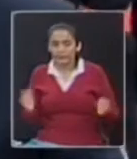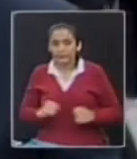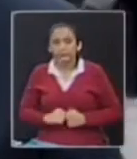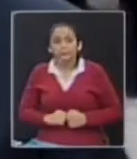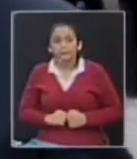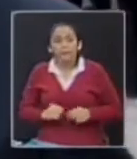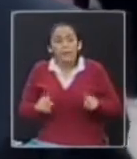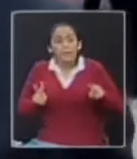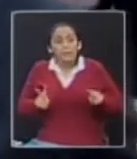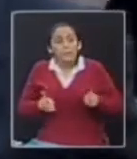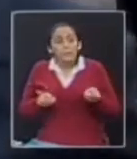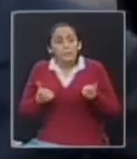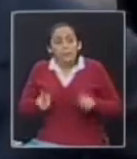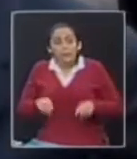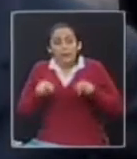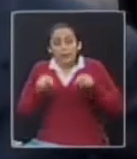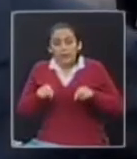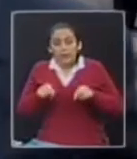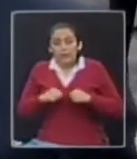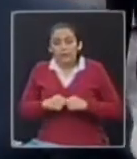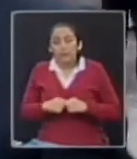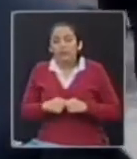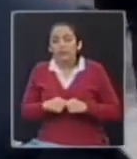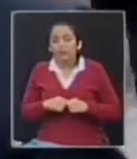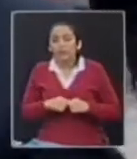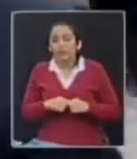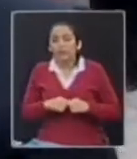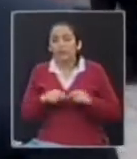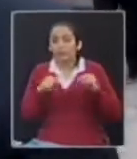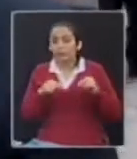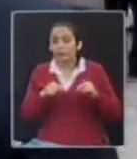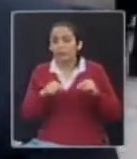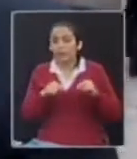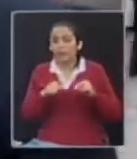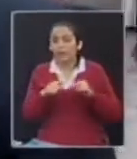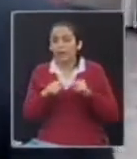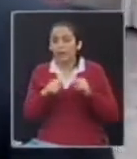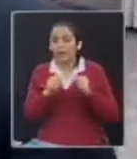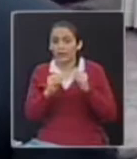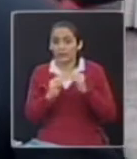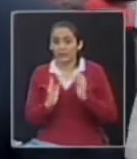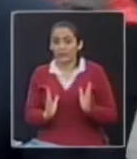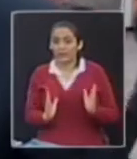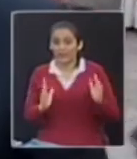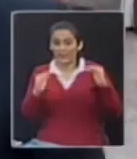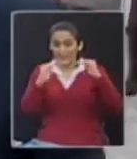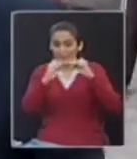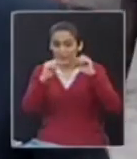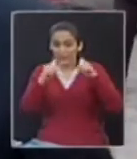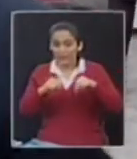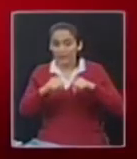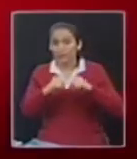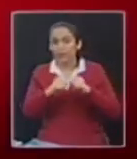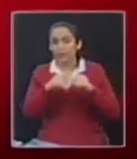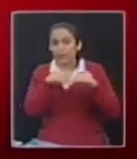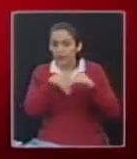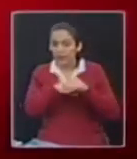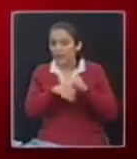estará complementado aquí junto al albergue. Hay varios consultorios, hay desde odontología,